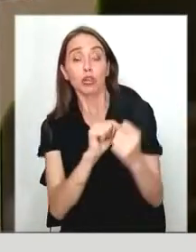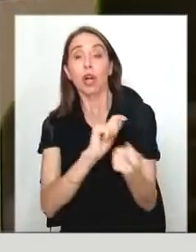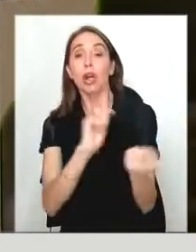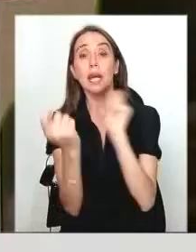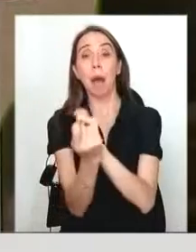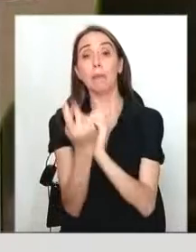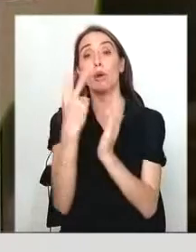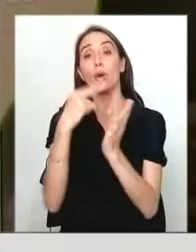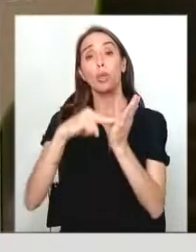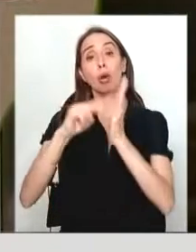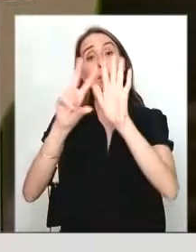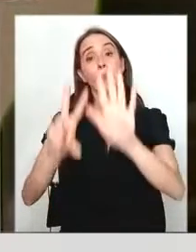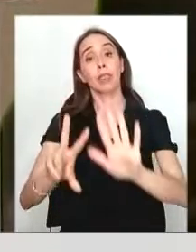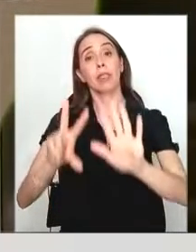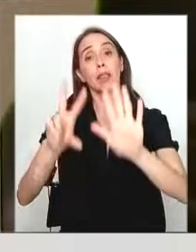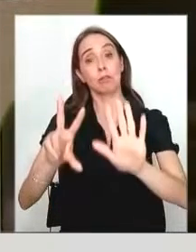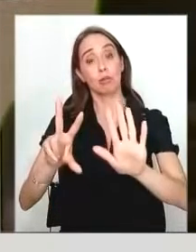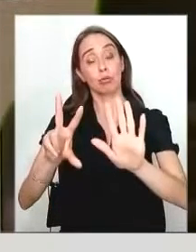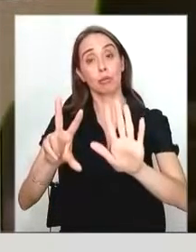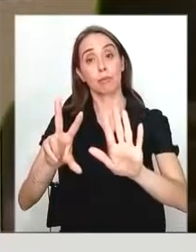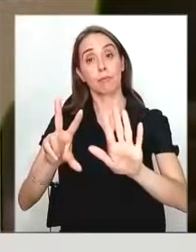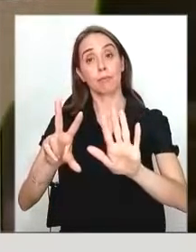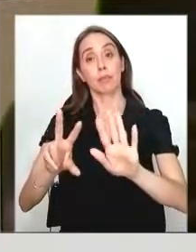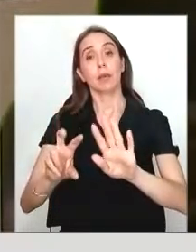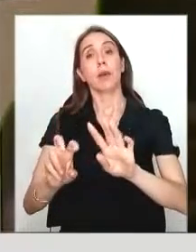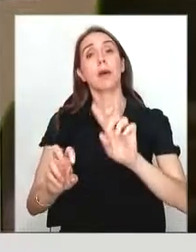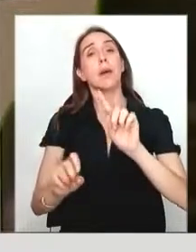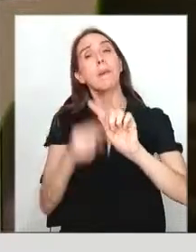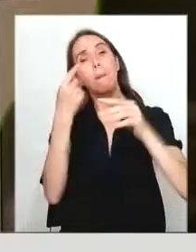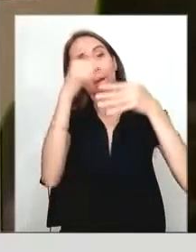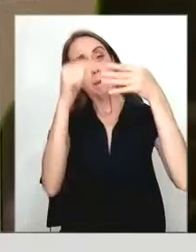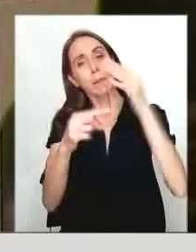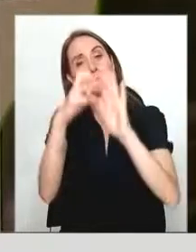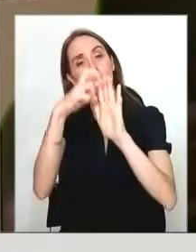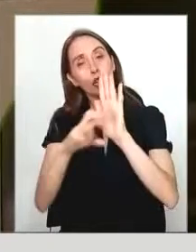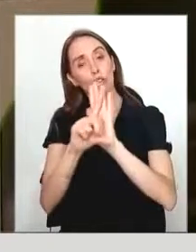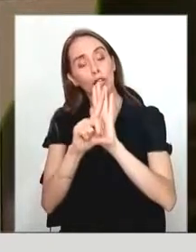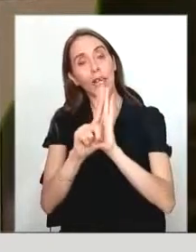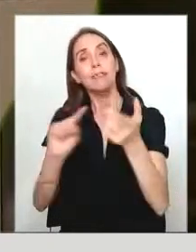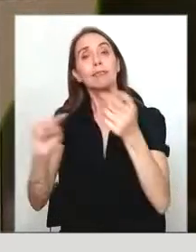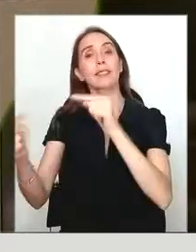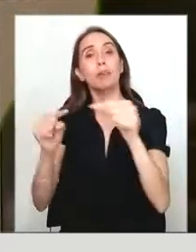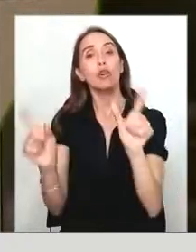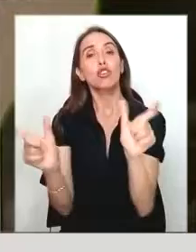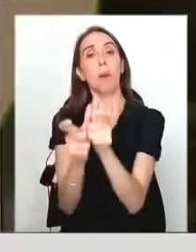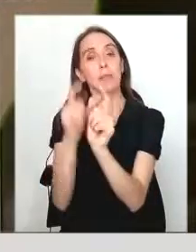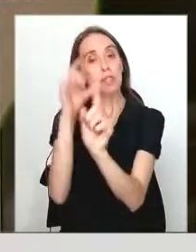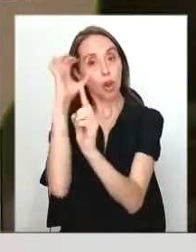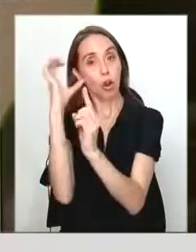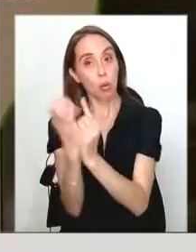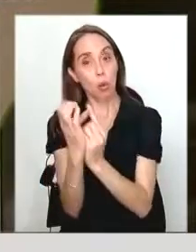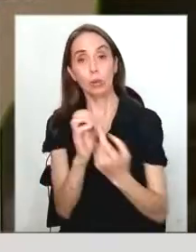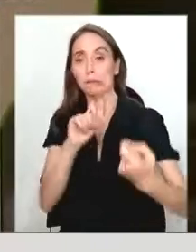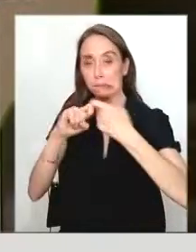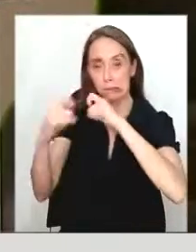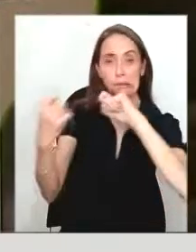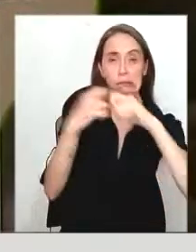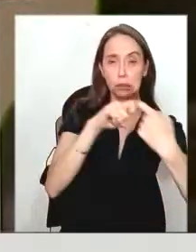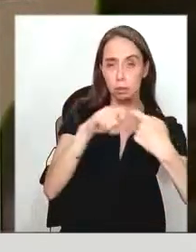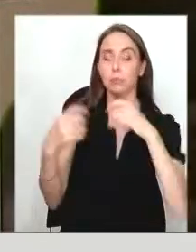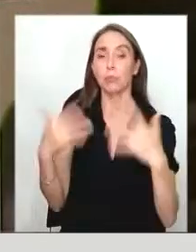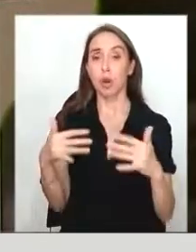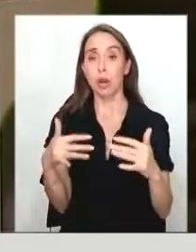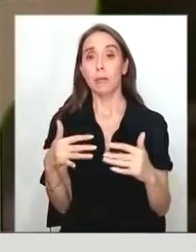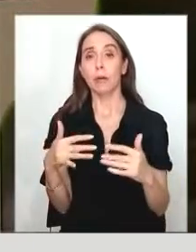2018... uno de los primeros proyectos que discutimos en la Comisión de Cultura, que fue bastante polémico además, era